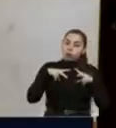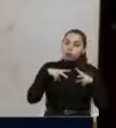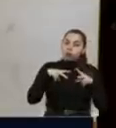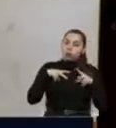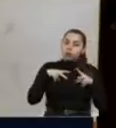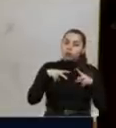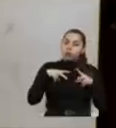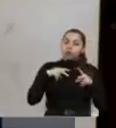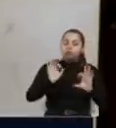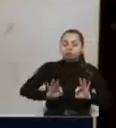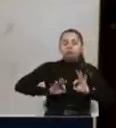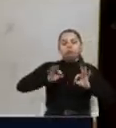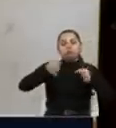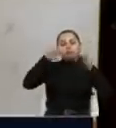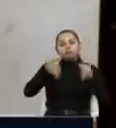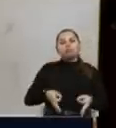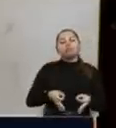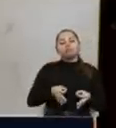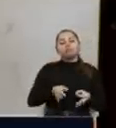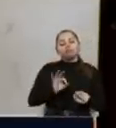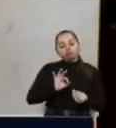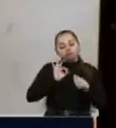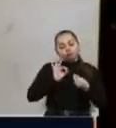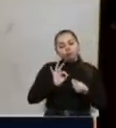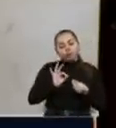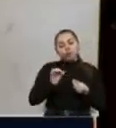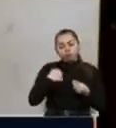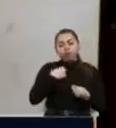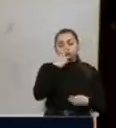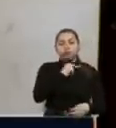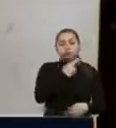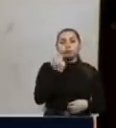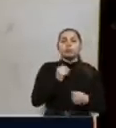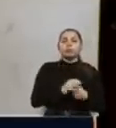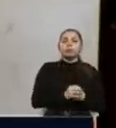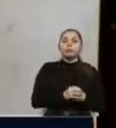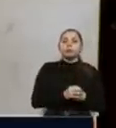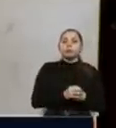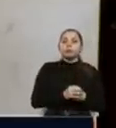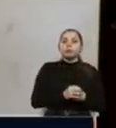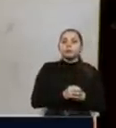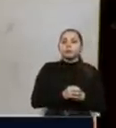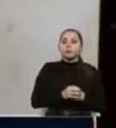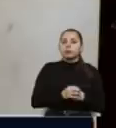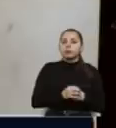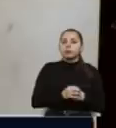sea más efectiva, estamos comprometidos.